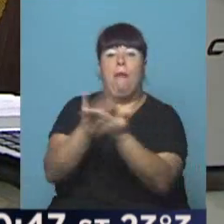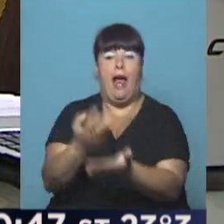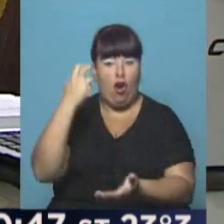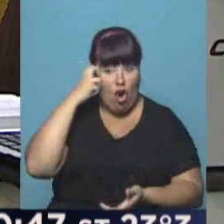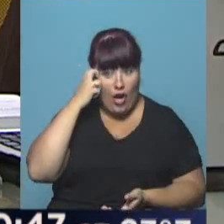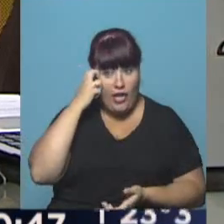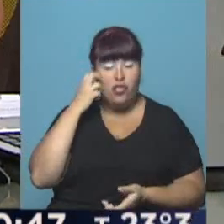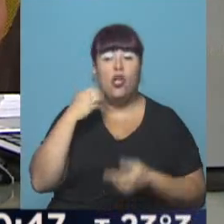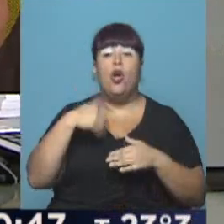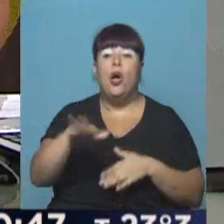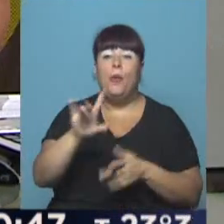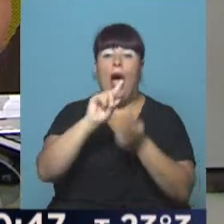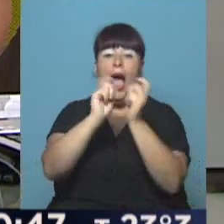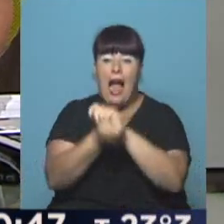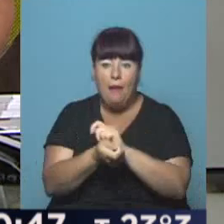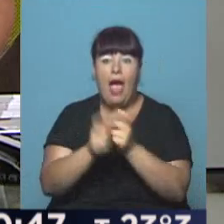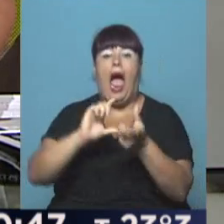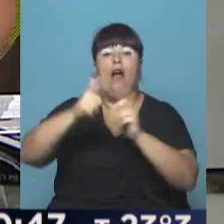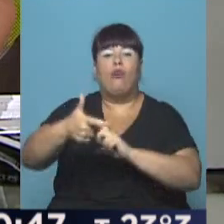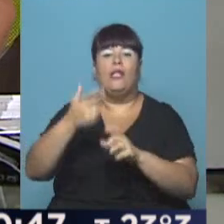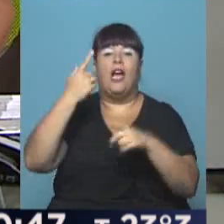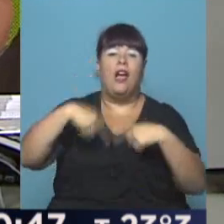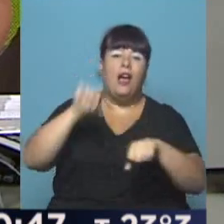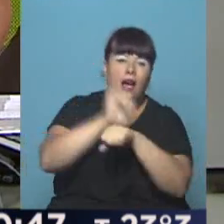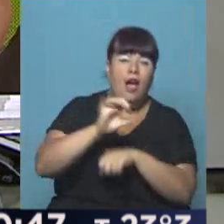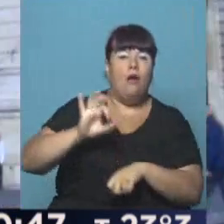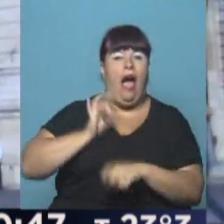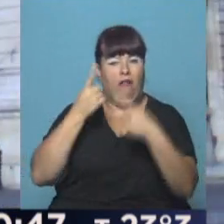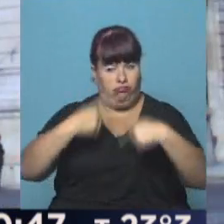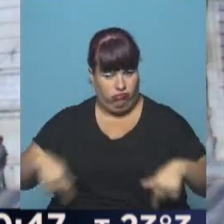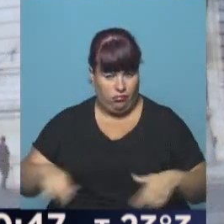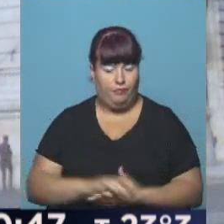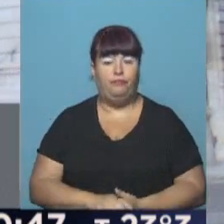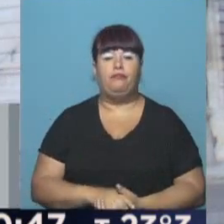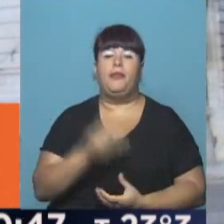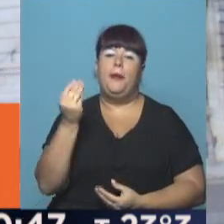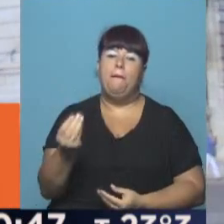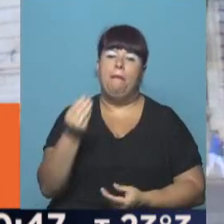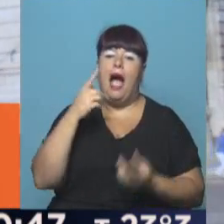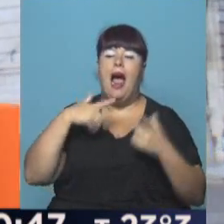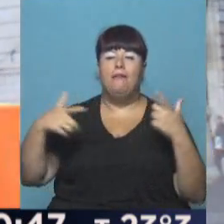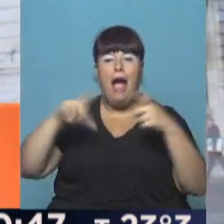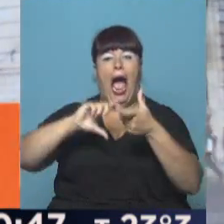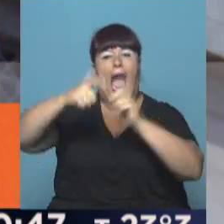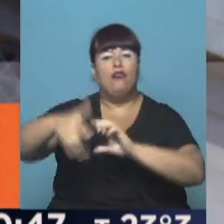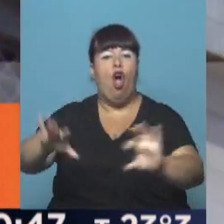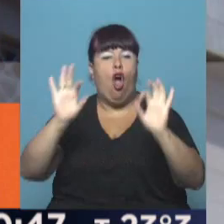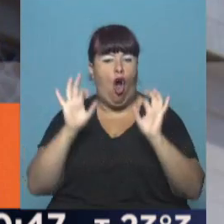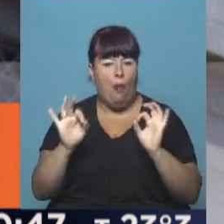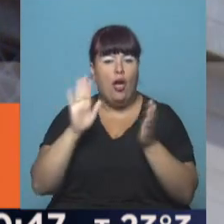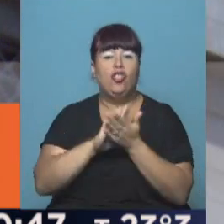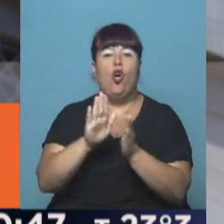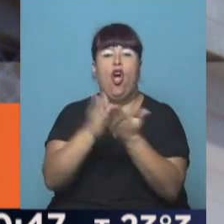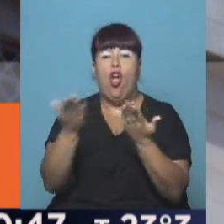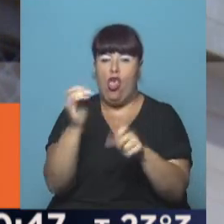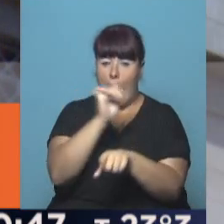Congreso, que va a modificar y actualizar delitos y penas. Con el objetivo de abordar una actualización integral del Código